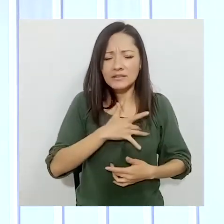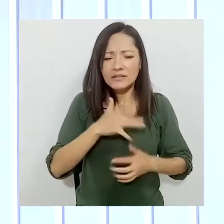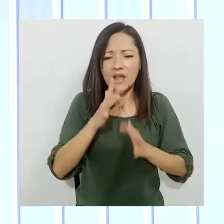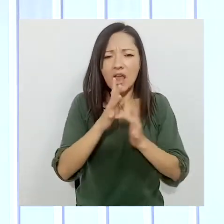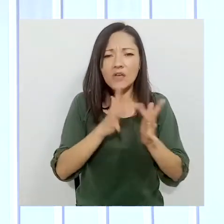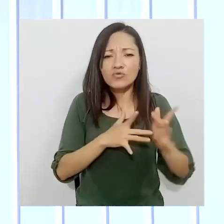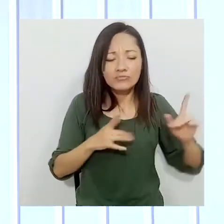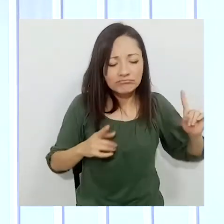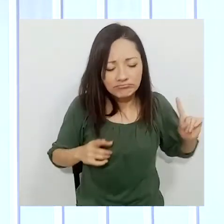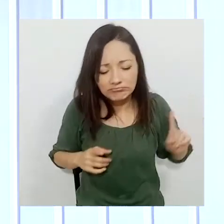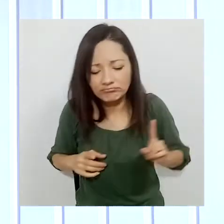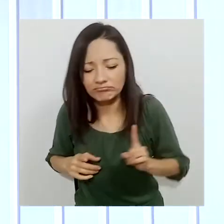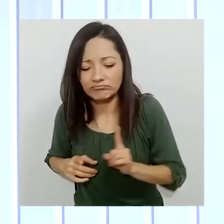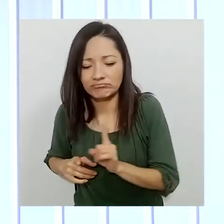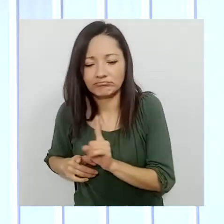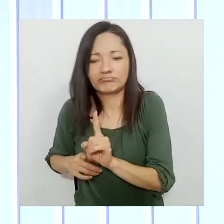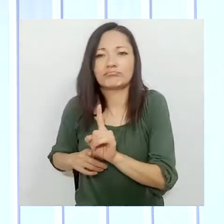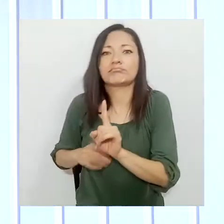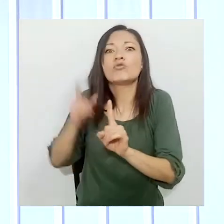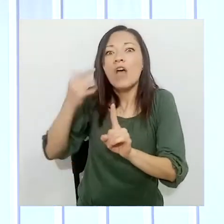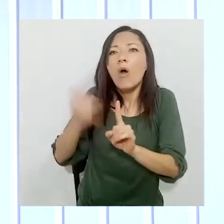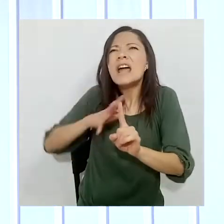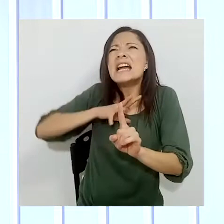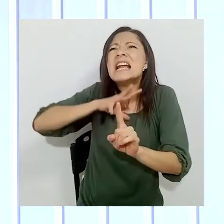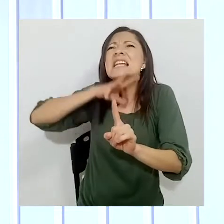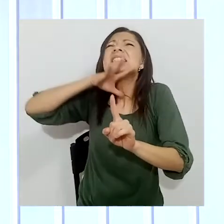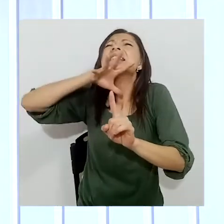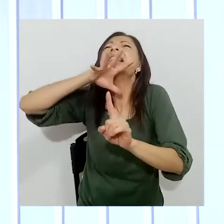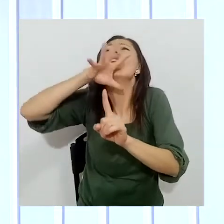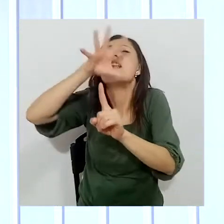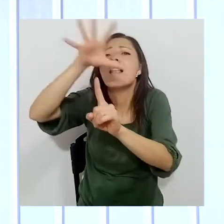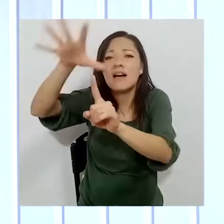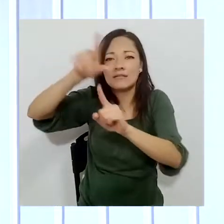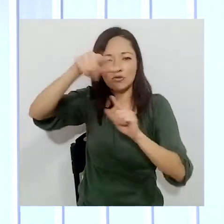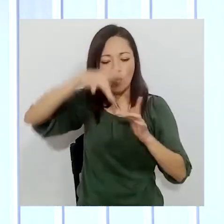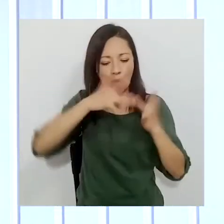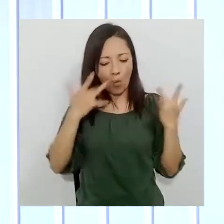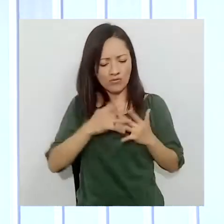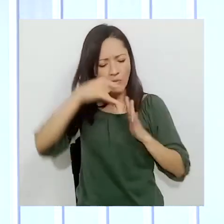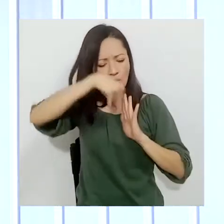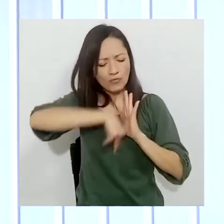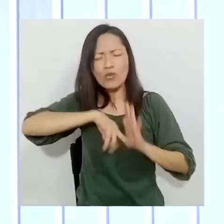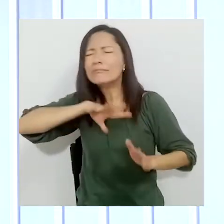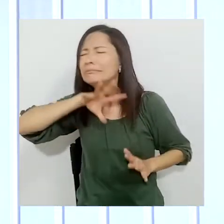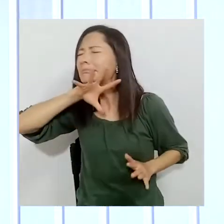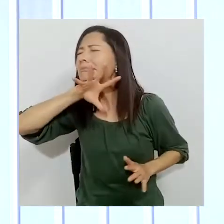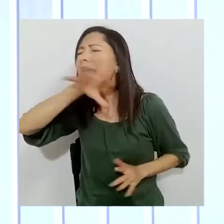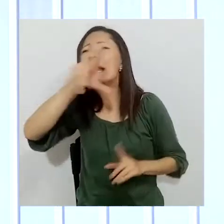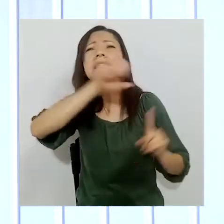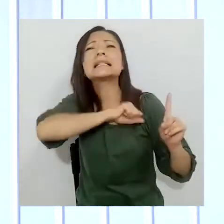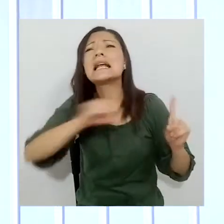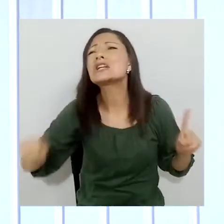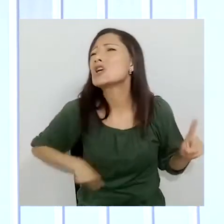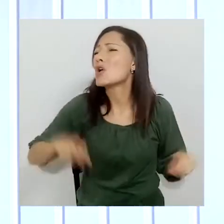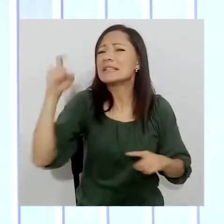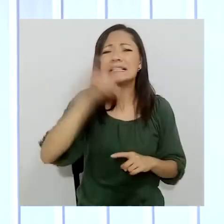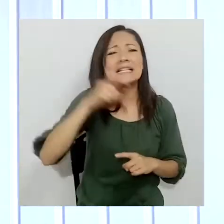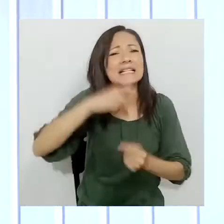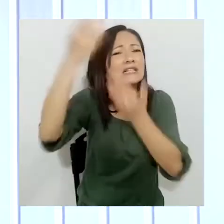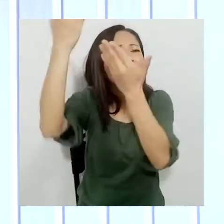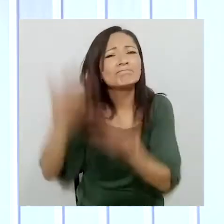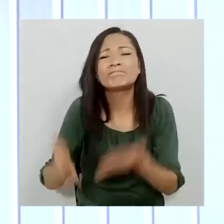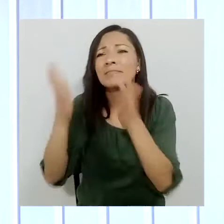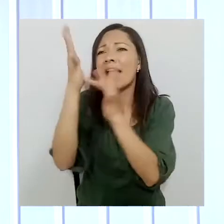en este momento por su vida, clámele desde la profundidad de su corazón y dígale, Señor, necesito